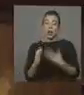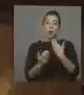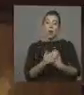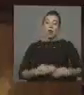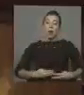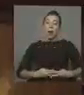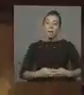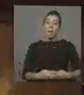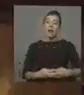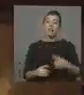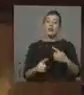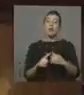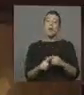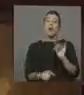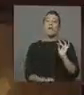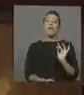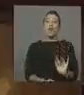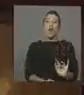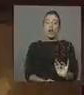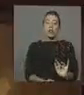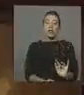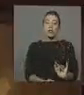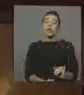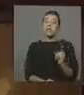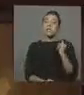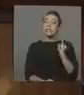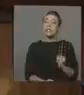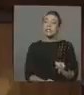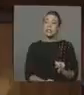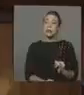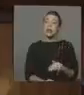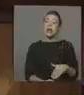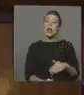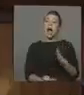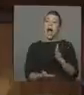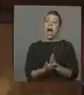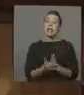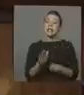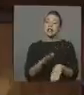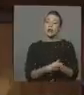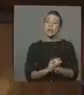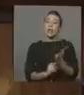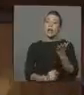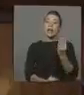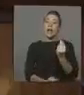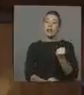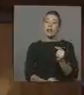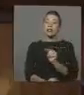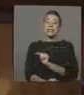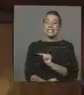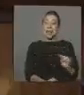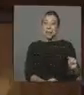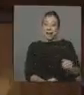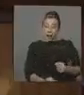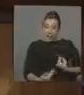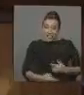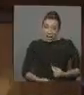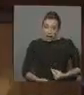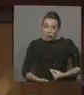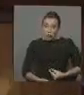el resultado de una violación, siempre que no hayan transcurrido más de 14 semanas de gestación,